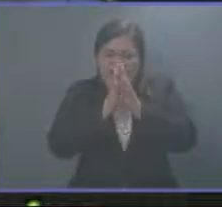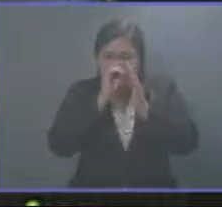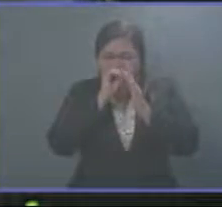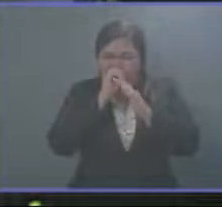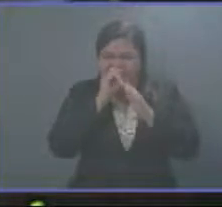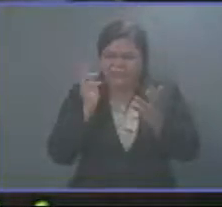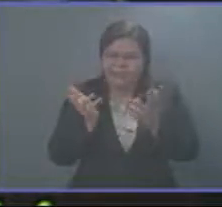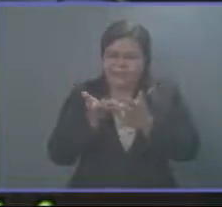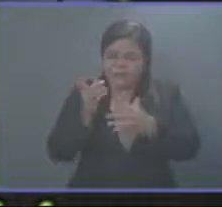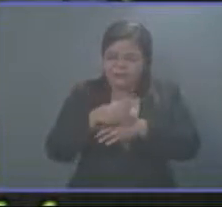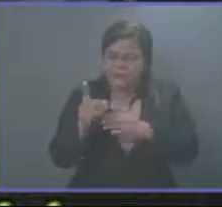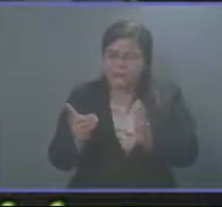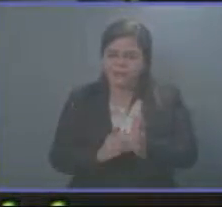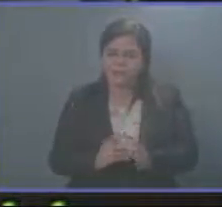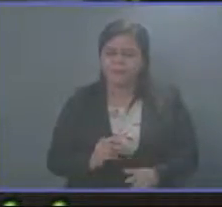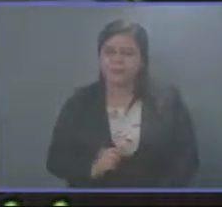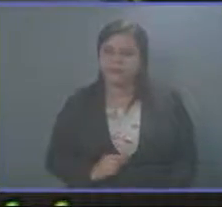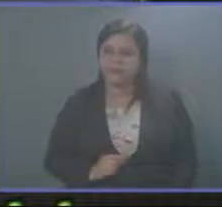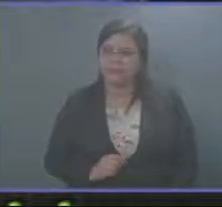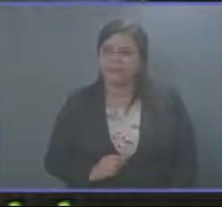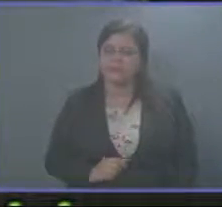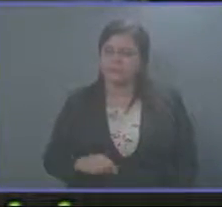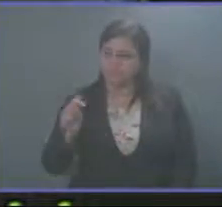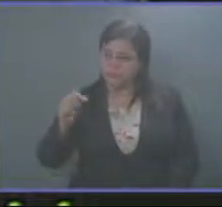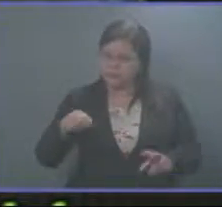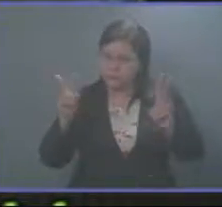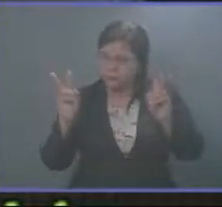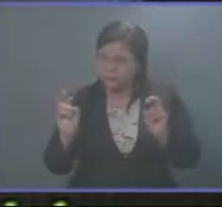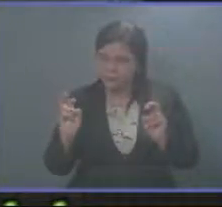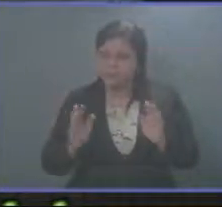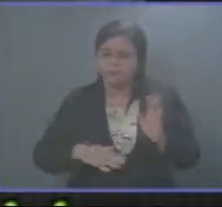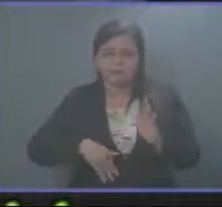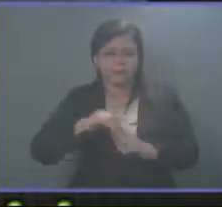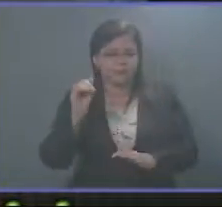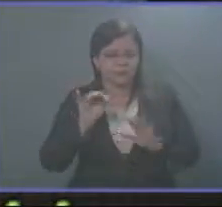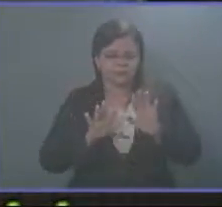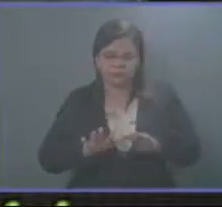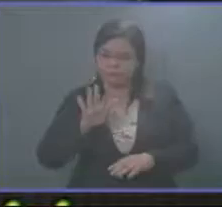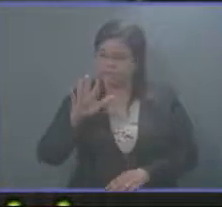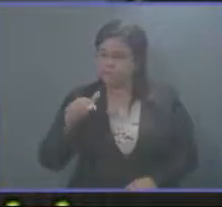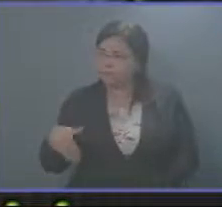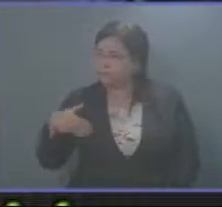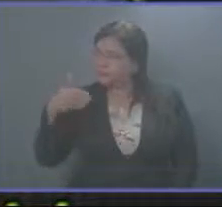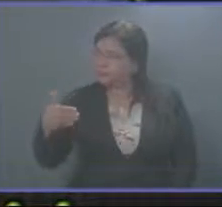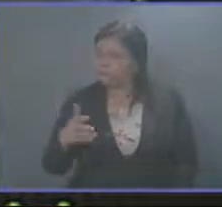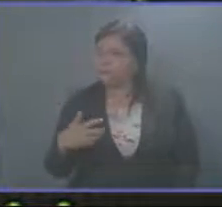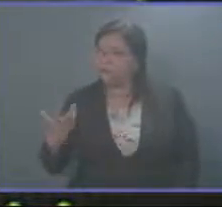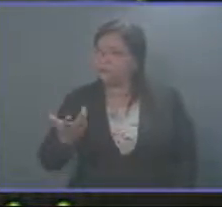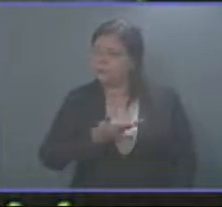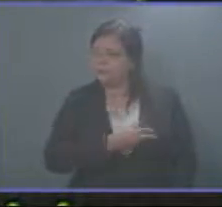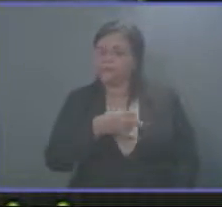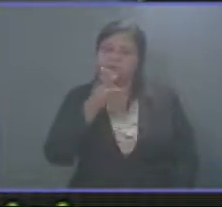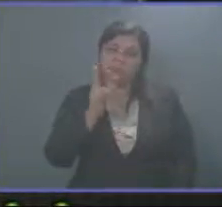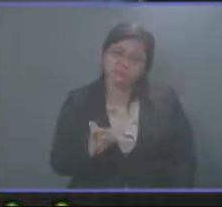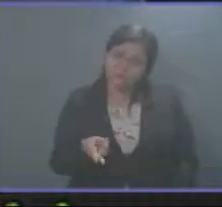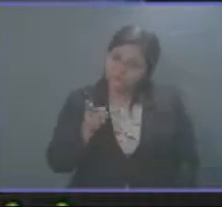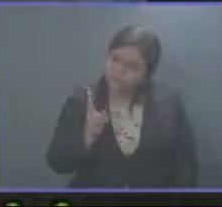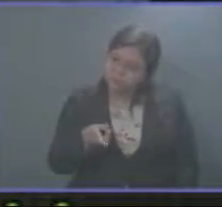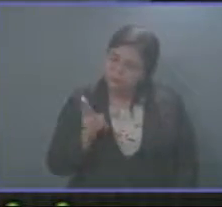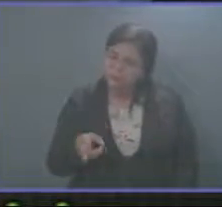Estimados compañeros, este tema tiene más de 15 largos años de estarse tratando y